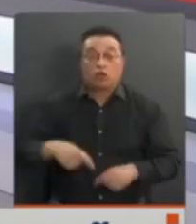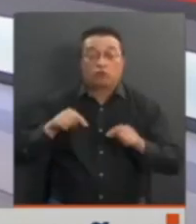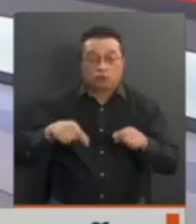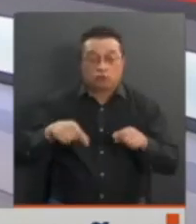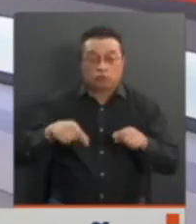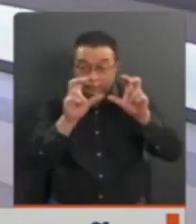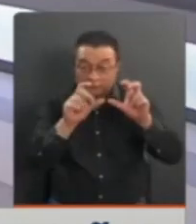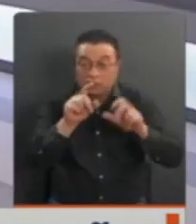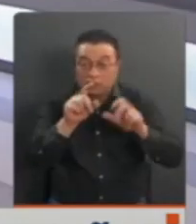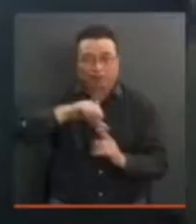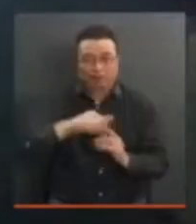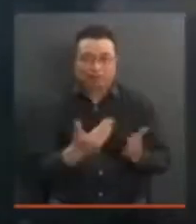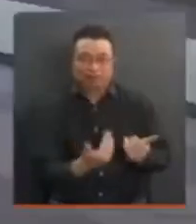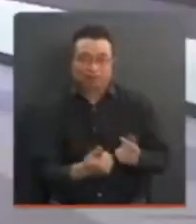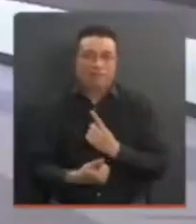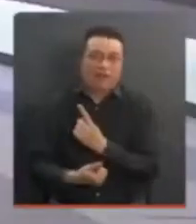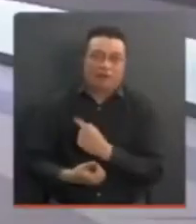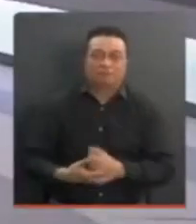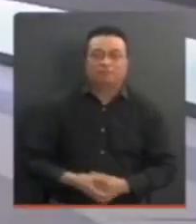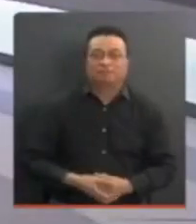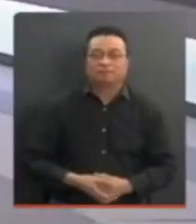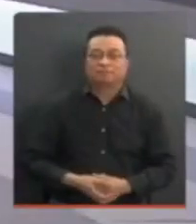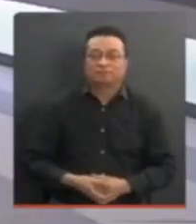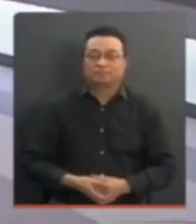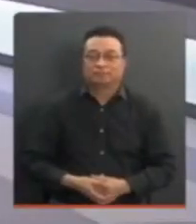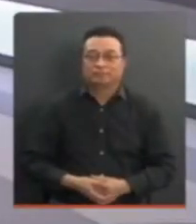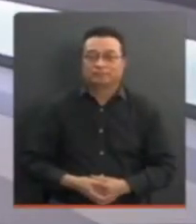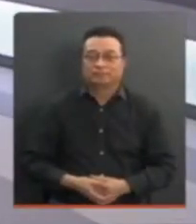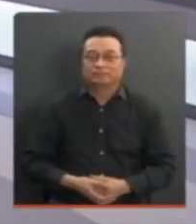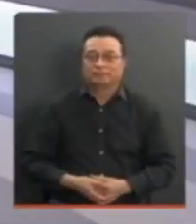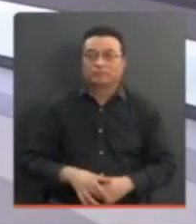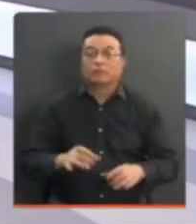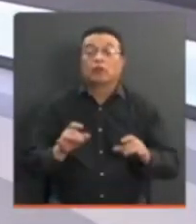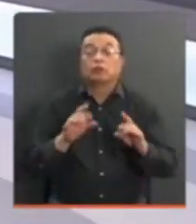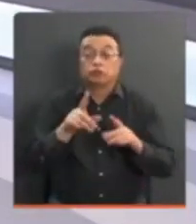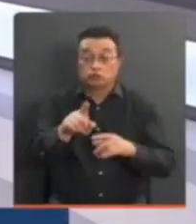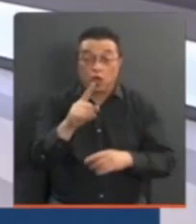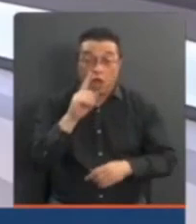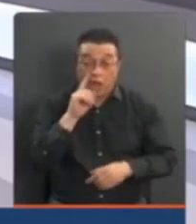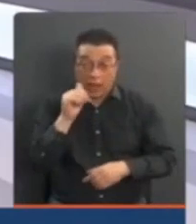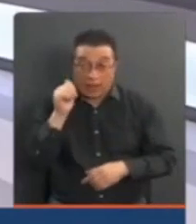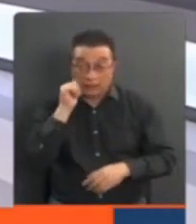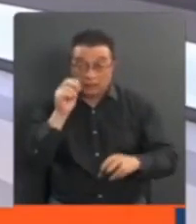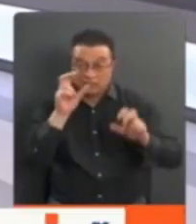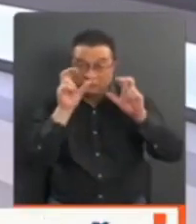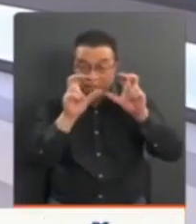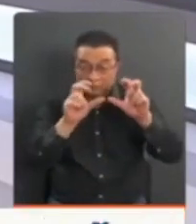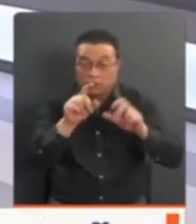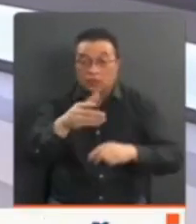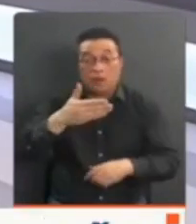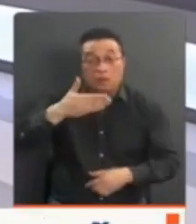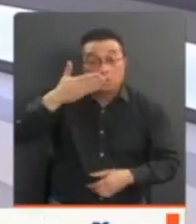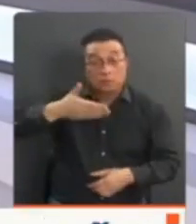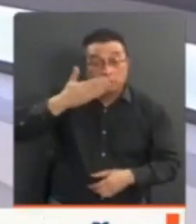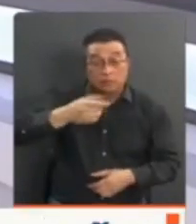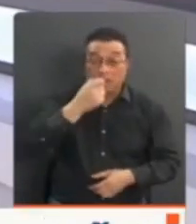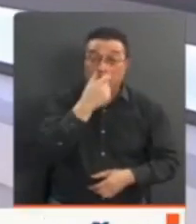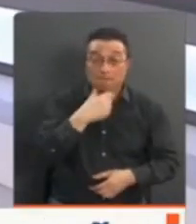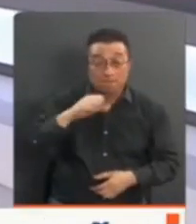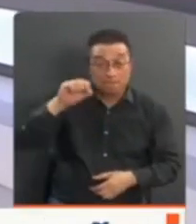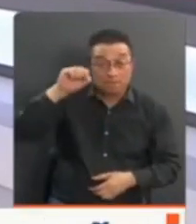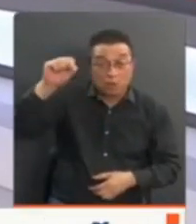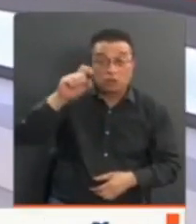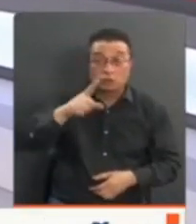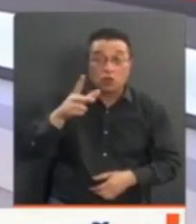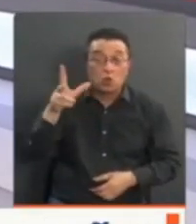de viviendas de Gabriel. Si puso ayer atención al discurso del presidente Gabriel Boric,